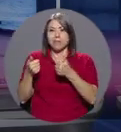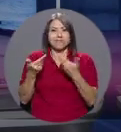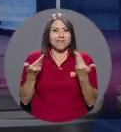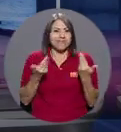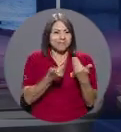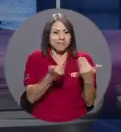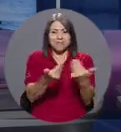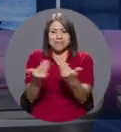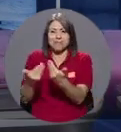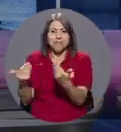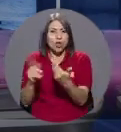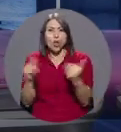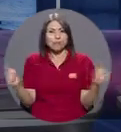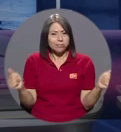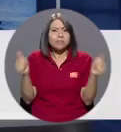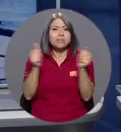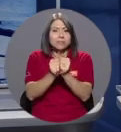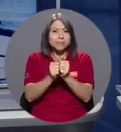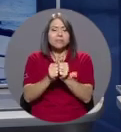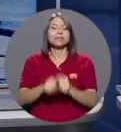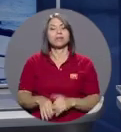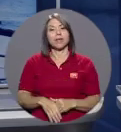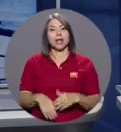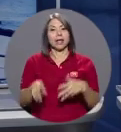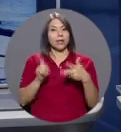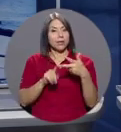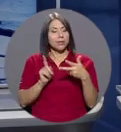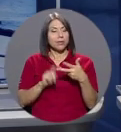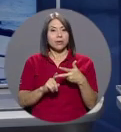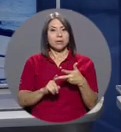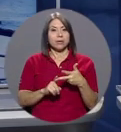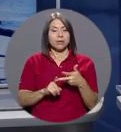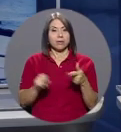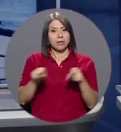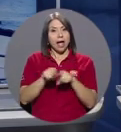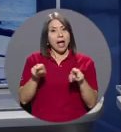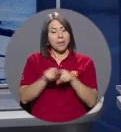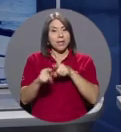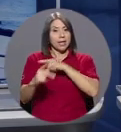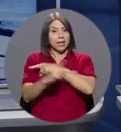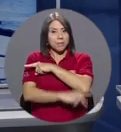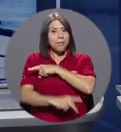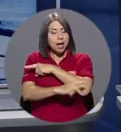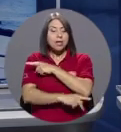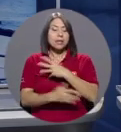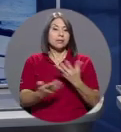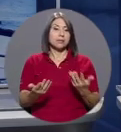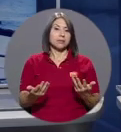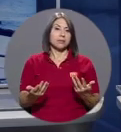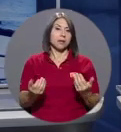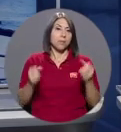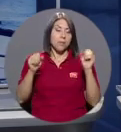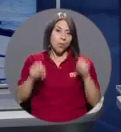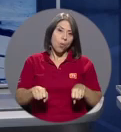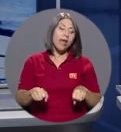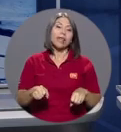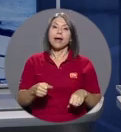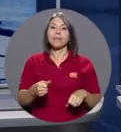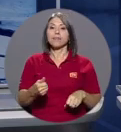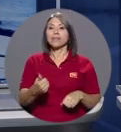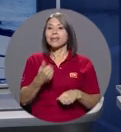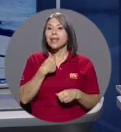como ha pasado un poco en el pasado. Y el otro tema es que también el país como